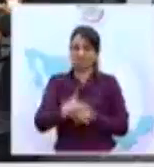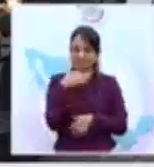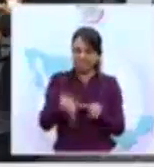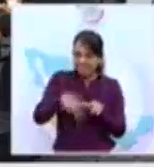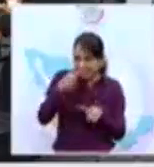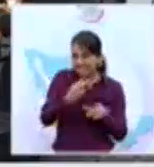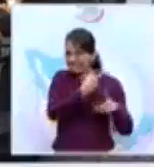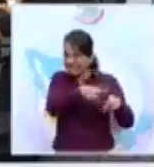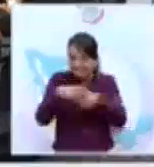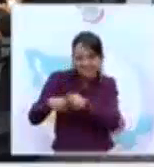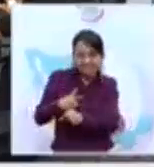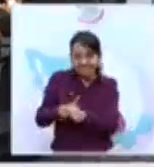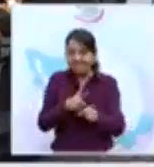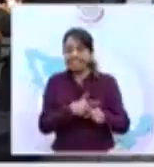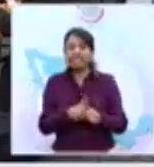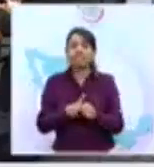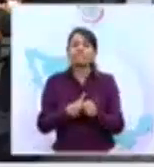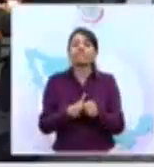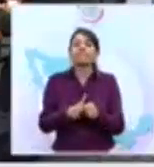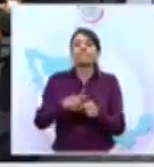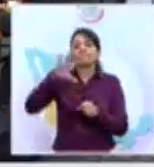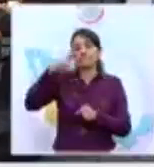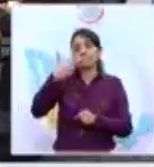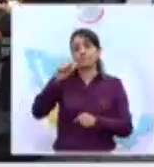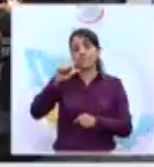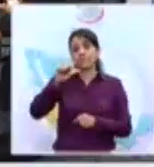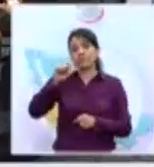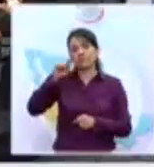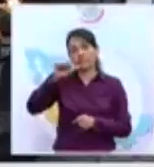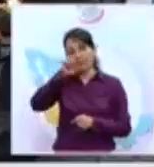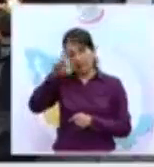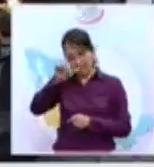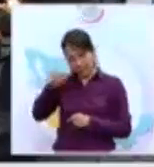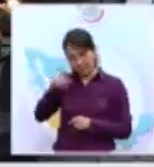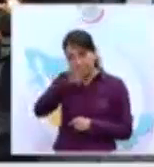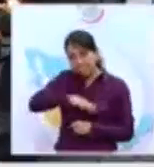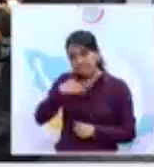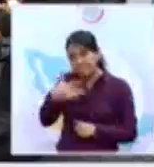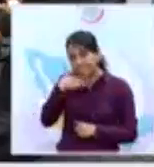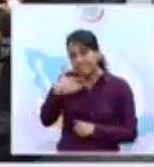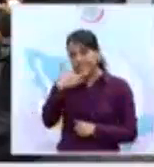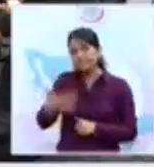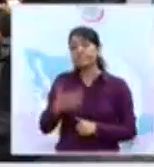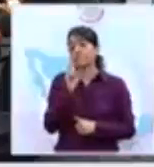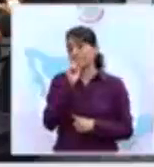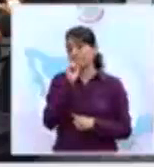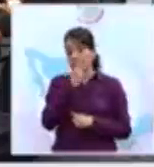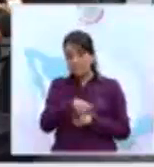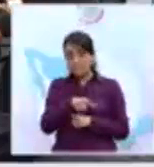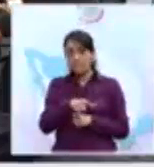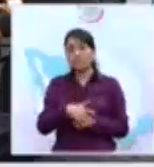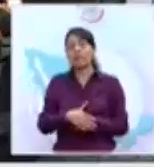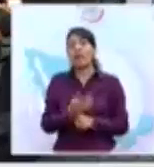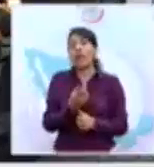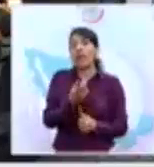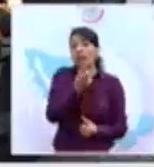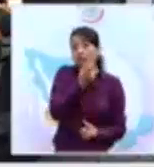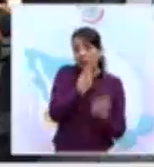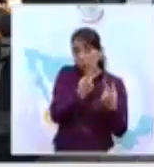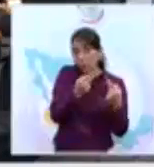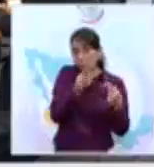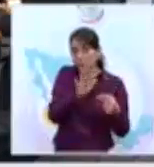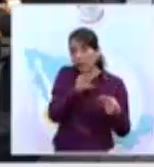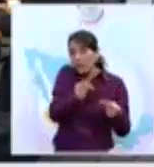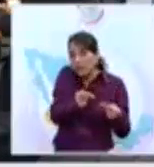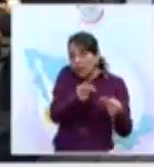colusión que hay de la propia autoridad educativa con ciertos negocios que eventualmente les son rentables, pero en perjuicio de